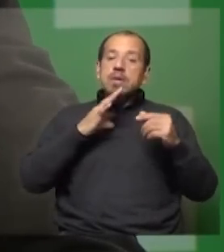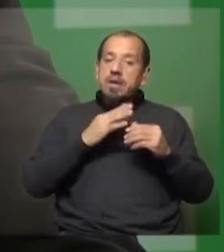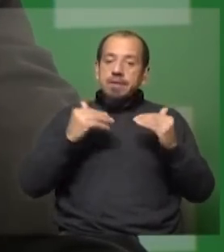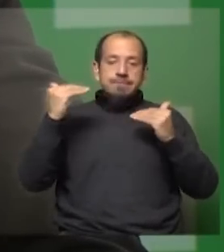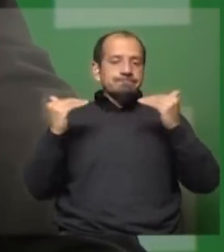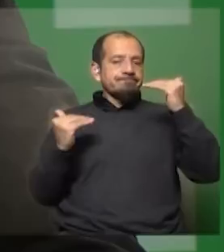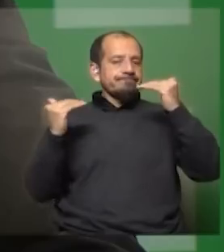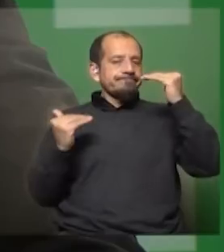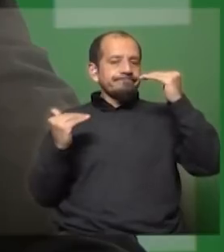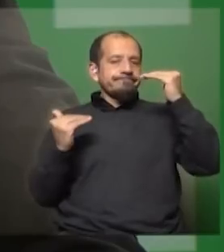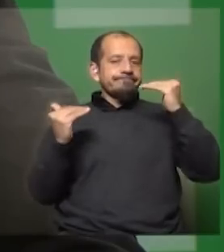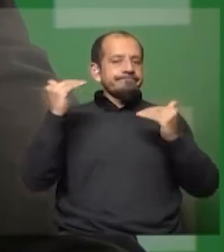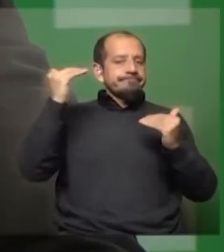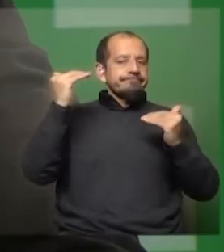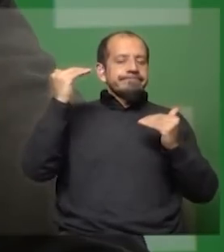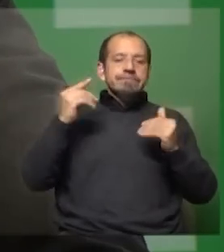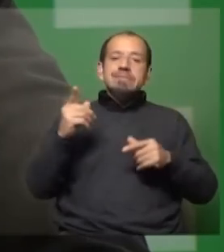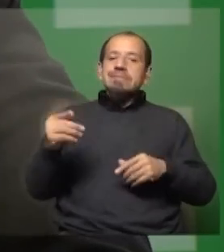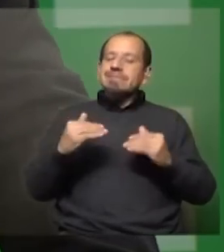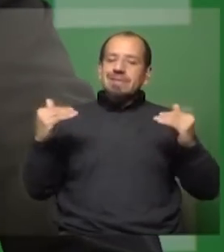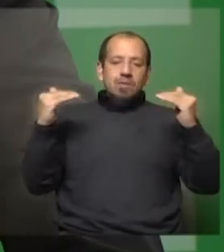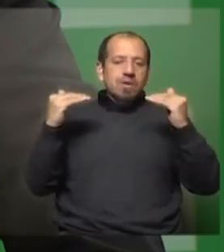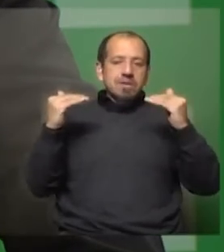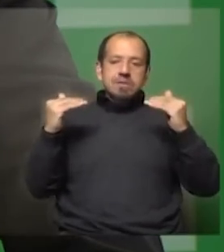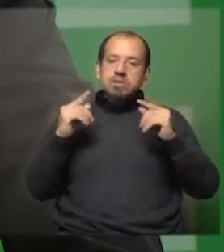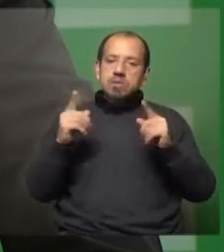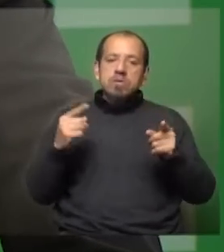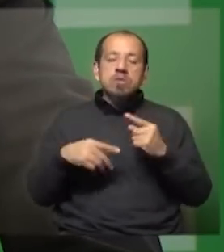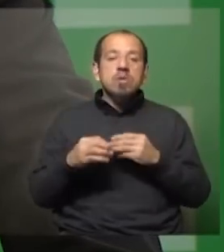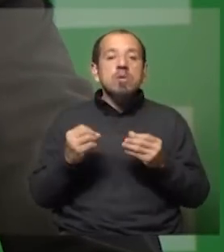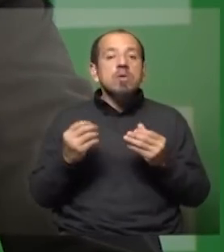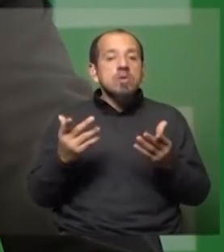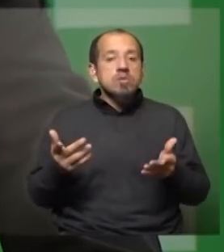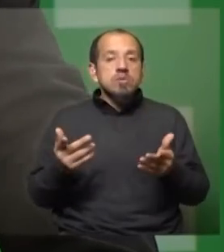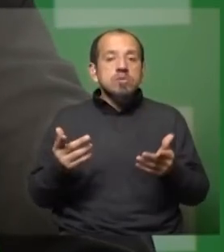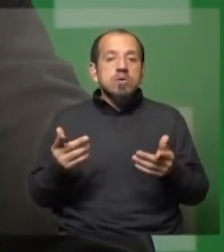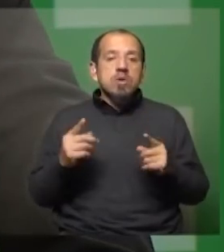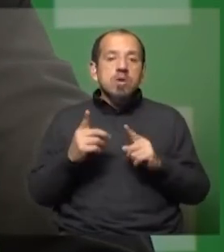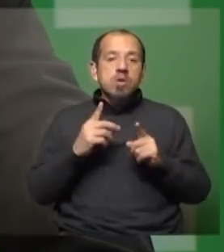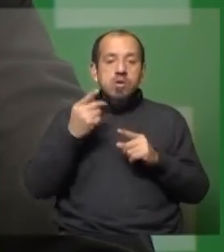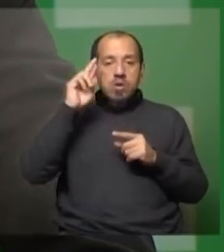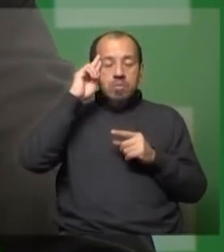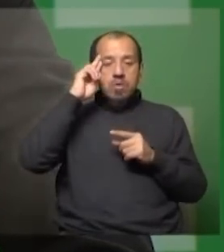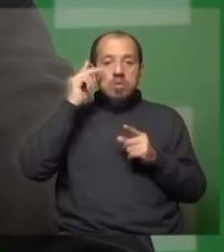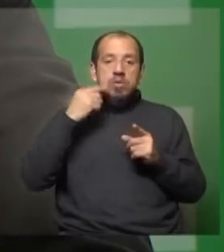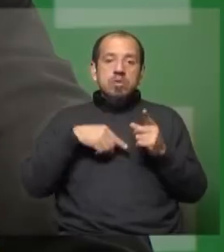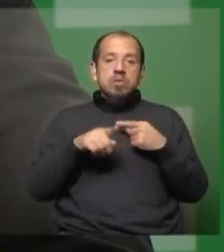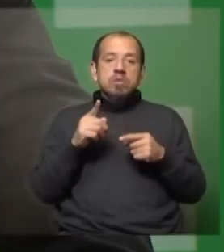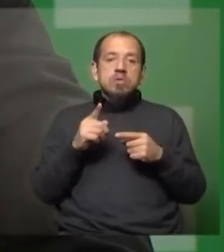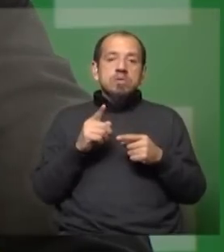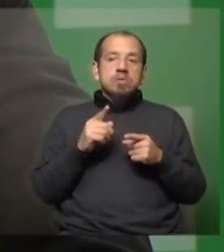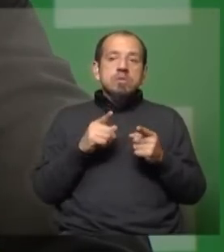y que no pueden tratarnos como iguales en el sentido de las condiciones no de no respetarnos como iguales entonces